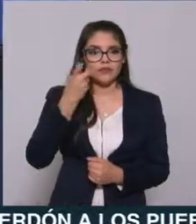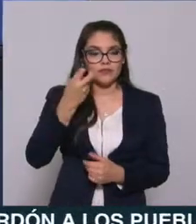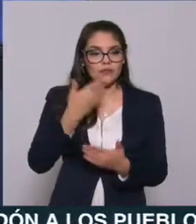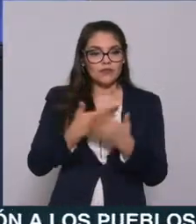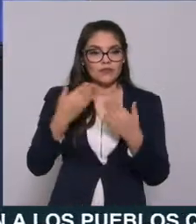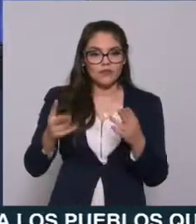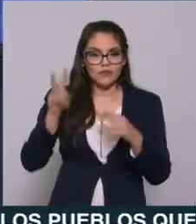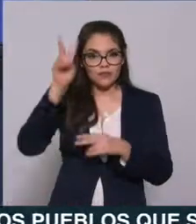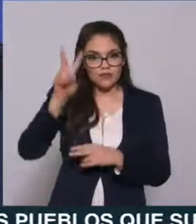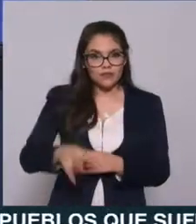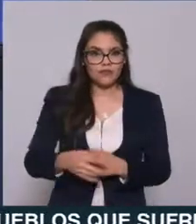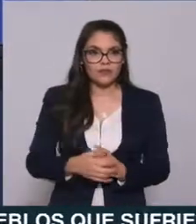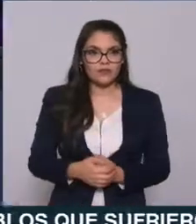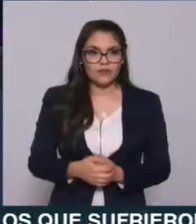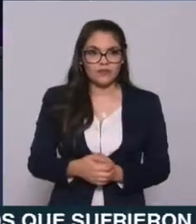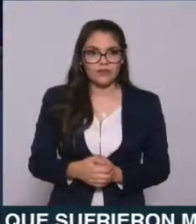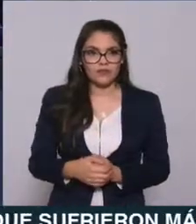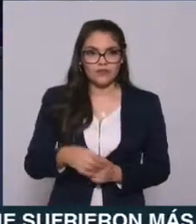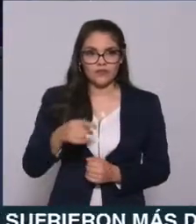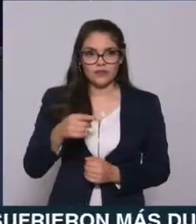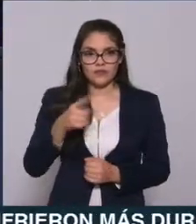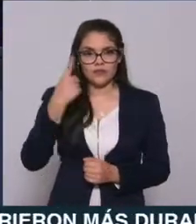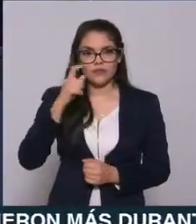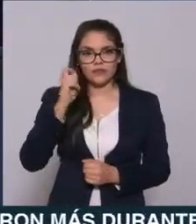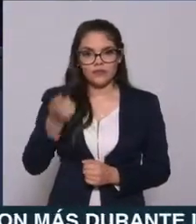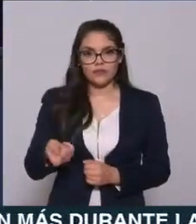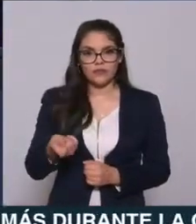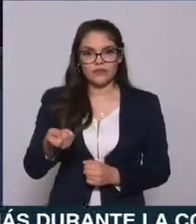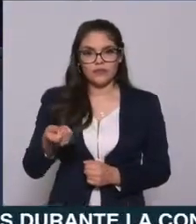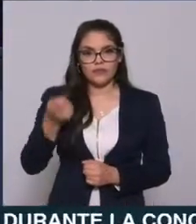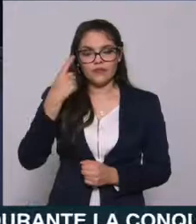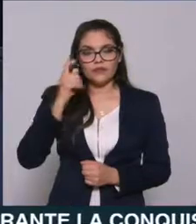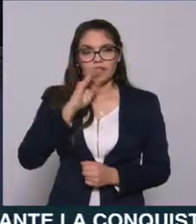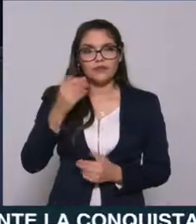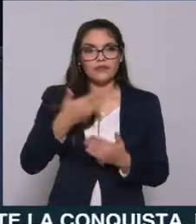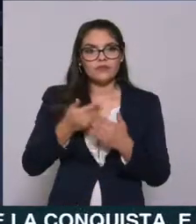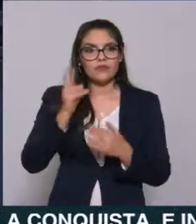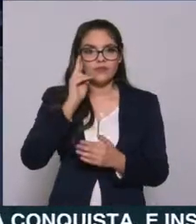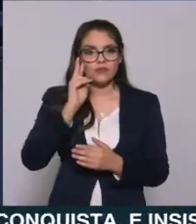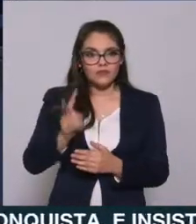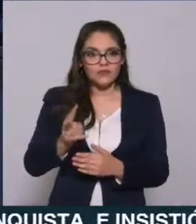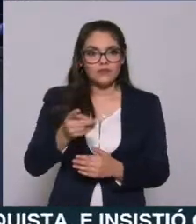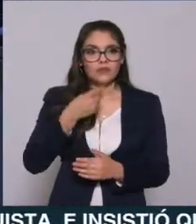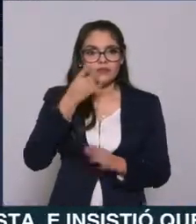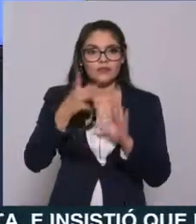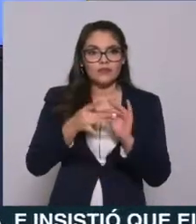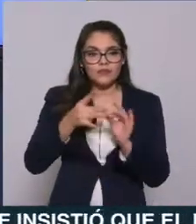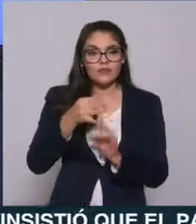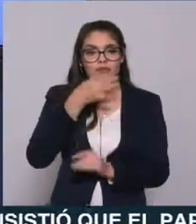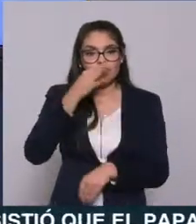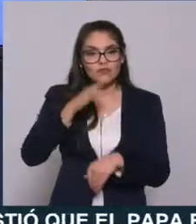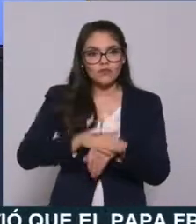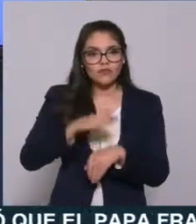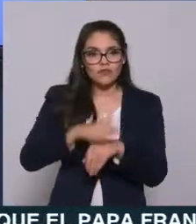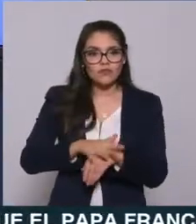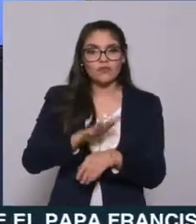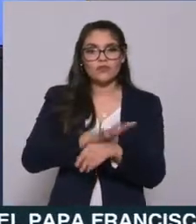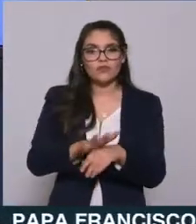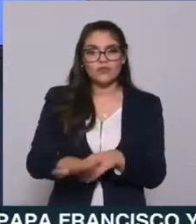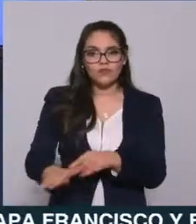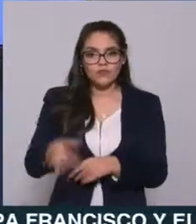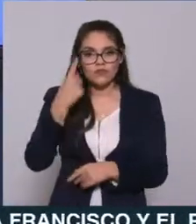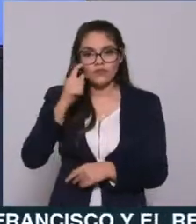realidad. Pero ¿qué otras problemáticas has detectado tú que los niños señalan, acusan, y qué soluciones